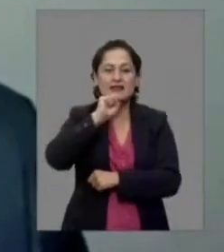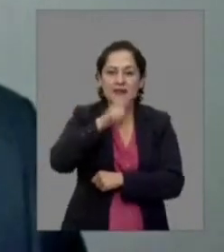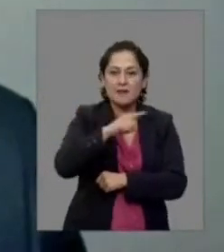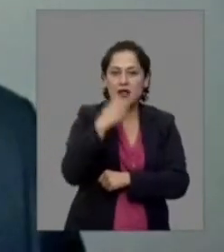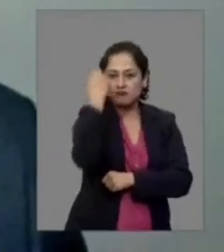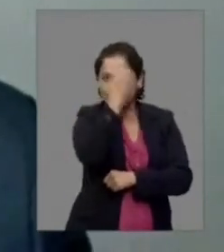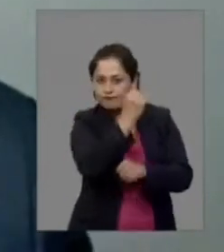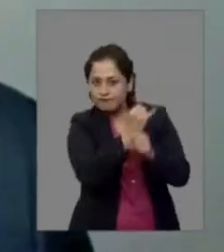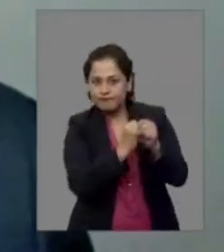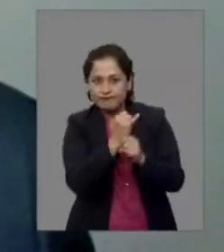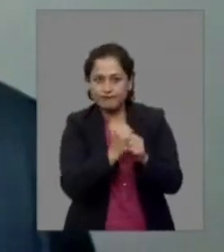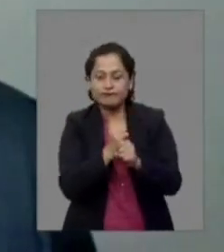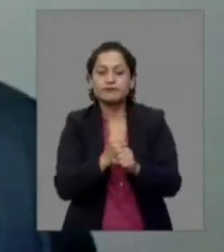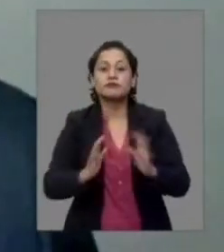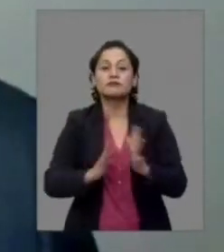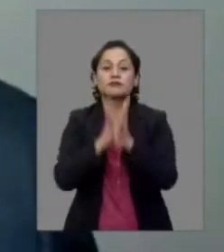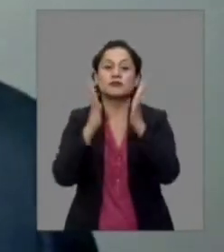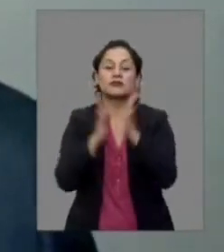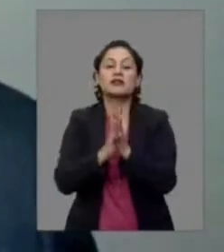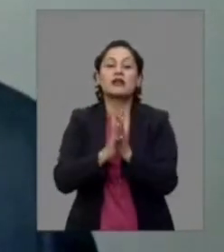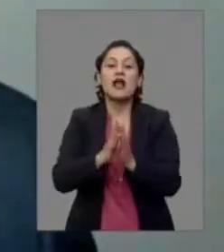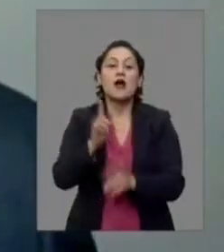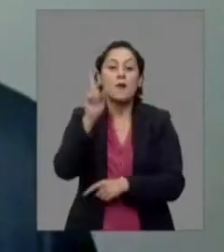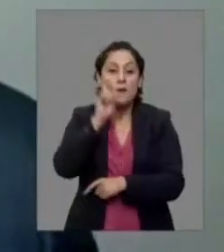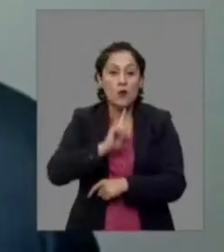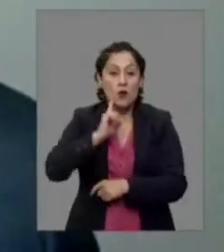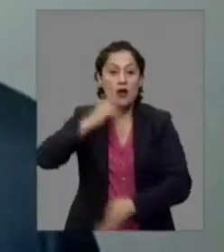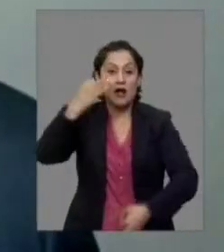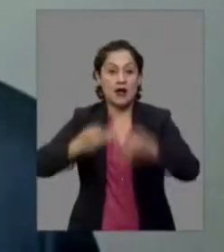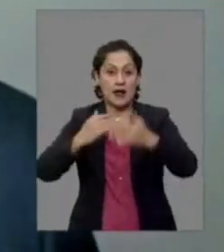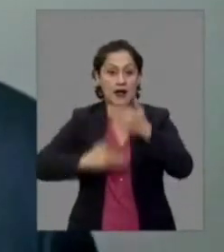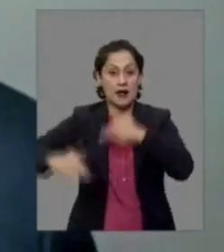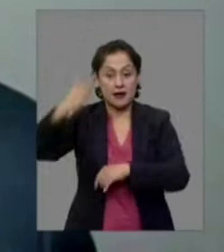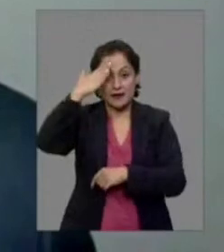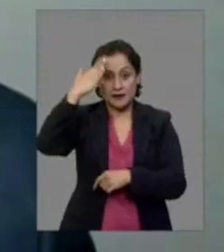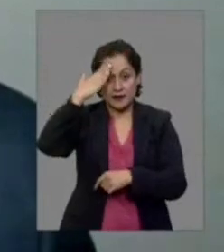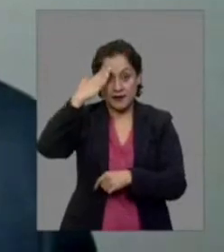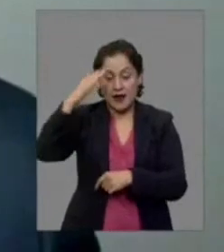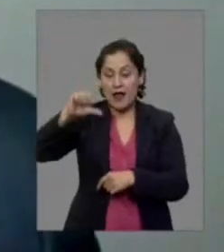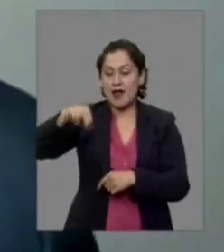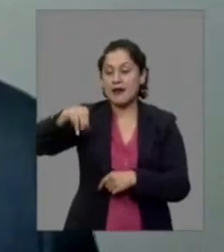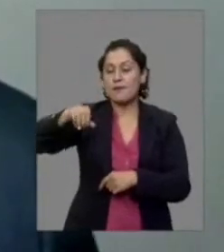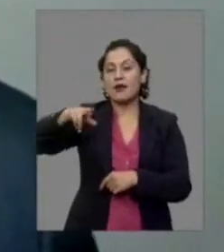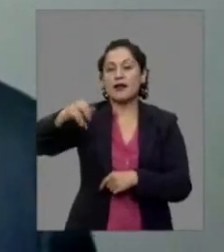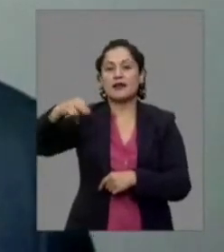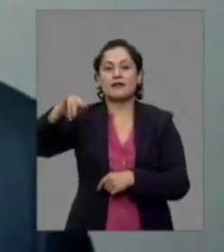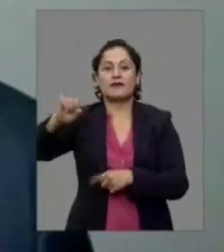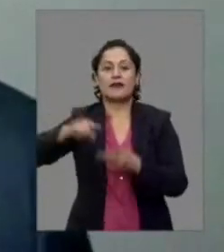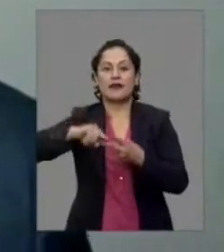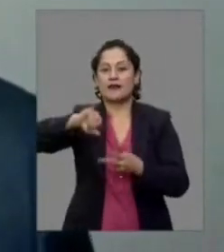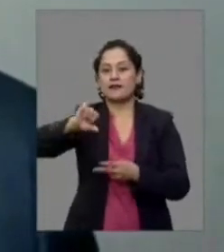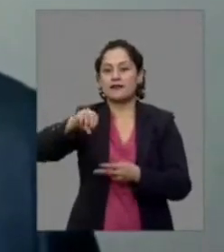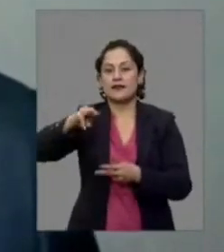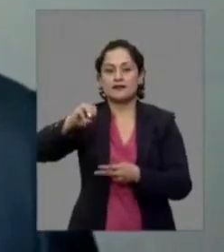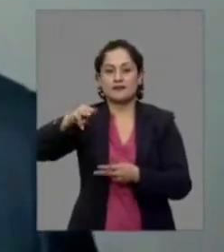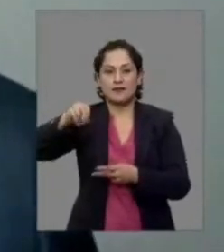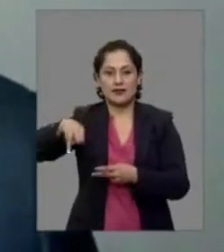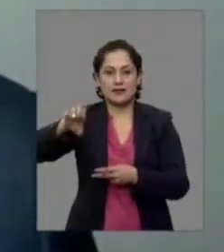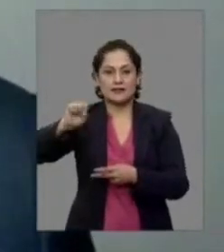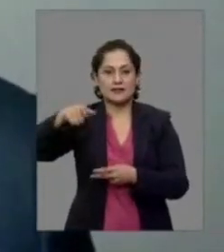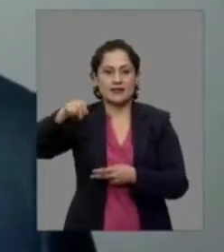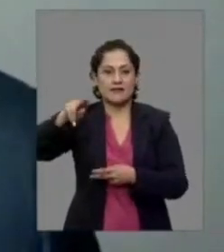las ministras de la Suprema Corte de Justicia de la Nación, Ana Margarita Ríos Farjat y Yasmín Esquivel Moza, y